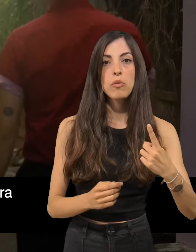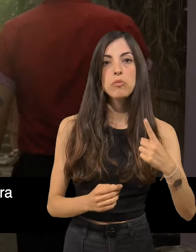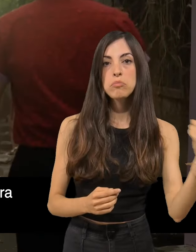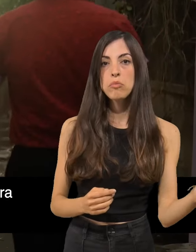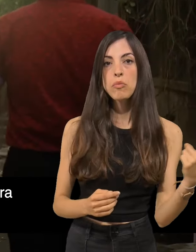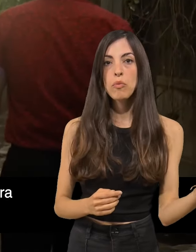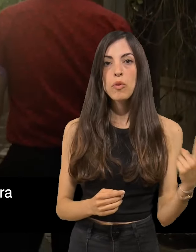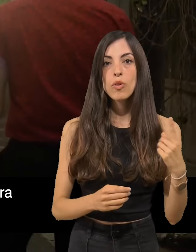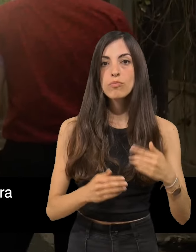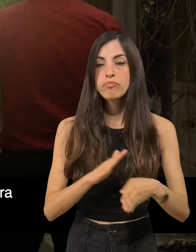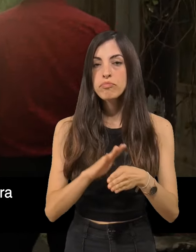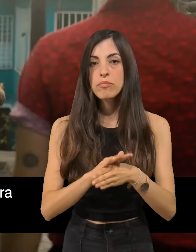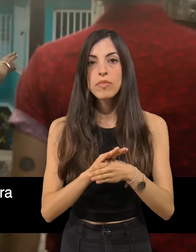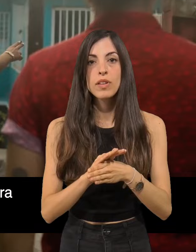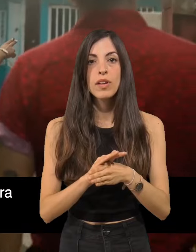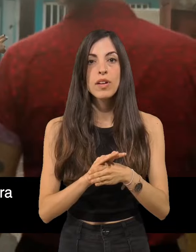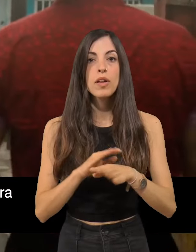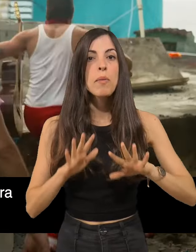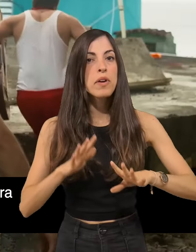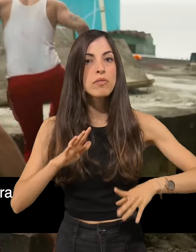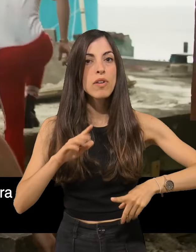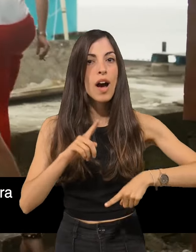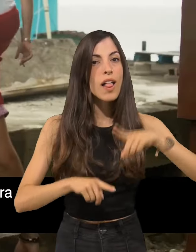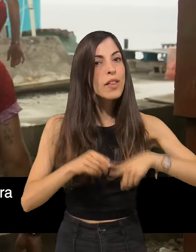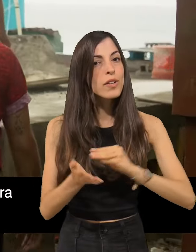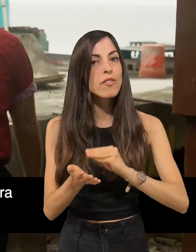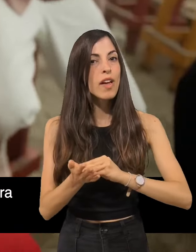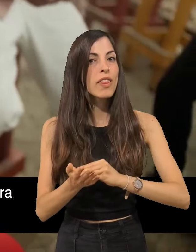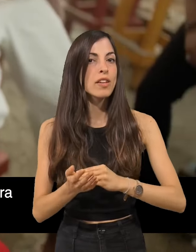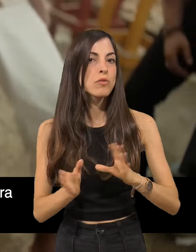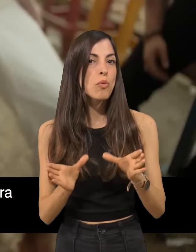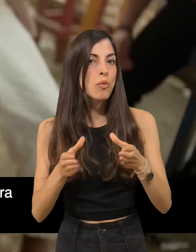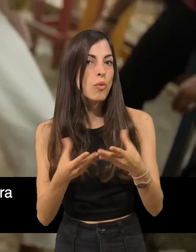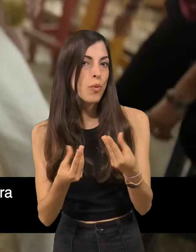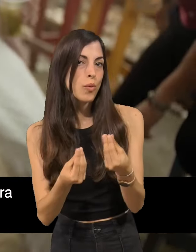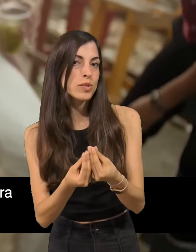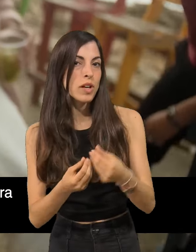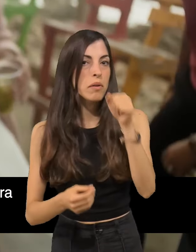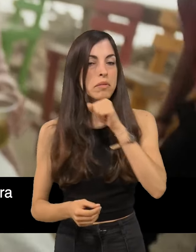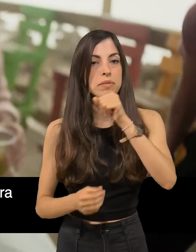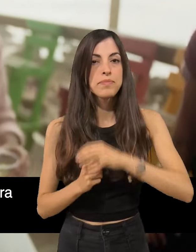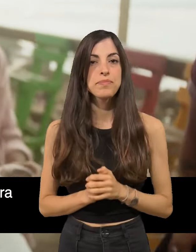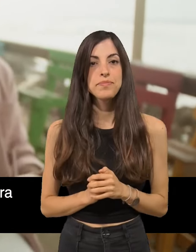vez en cuando seguían tocando juntos y ahora regresan con un nuevo trabajo.